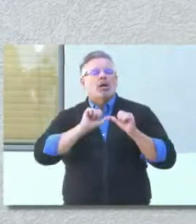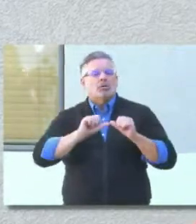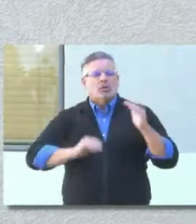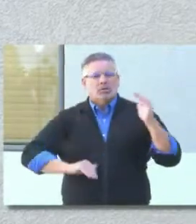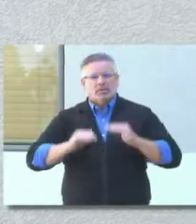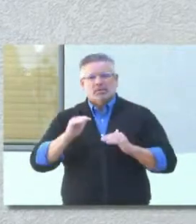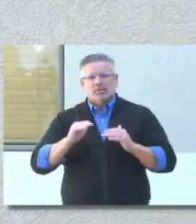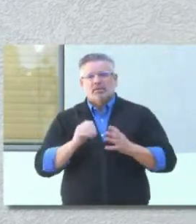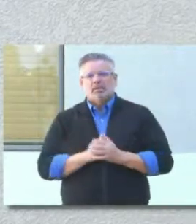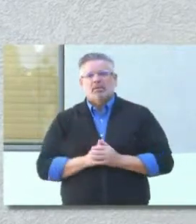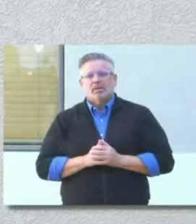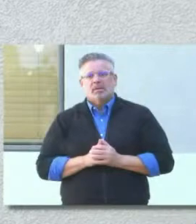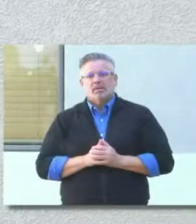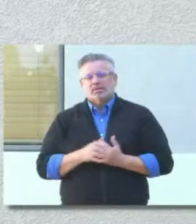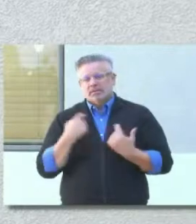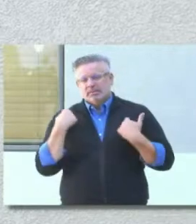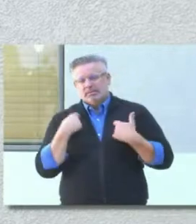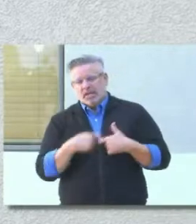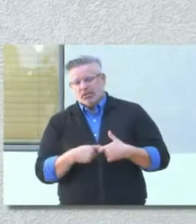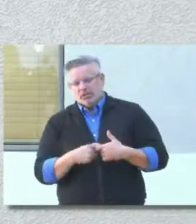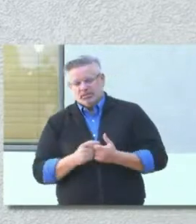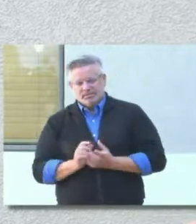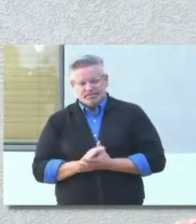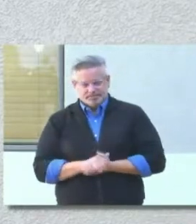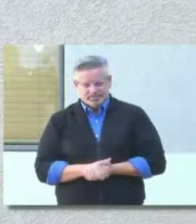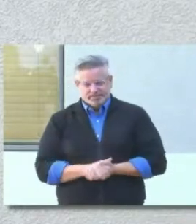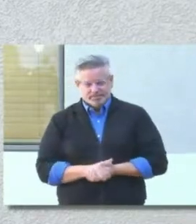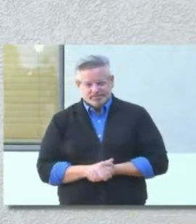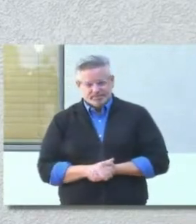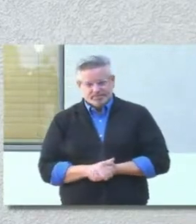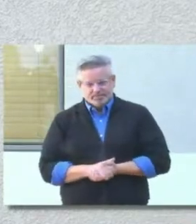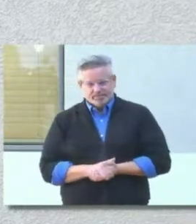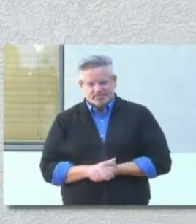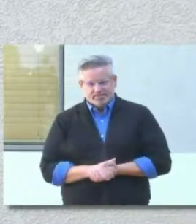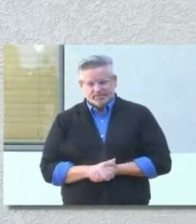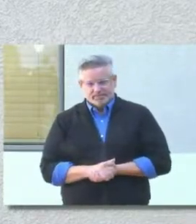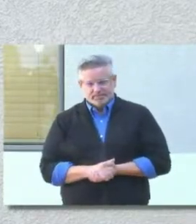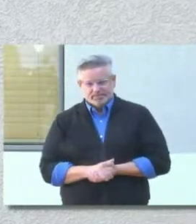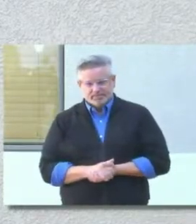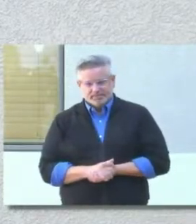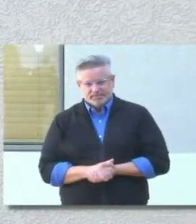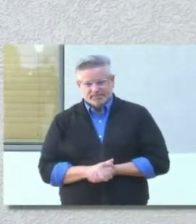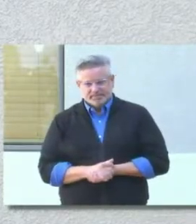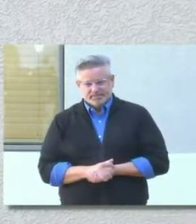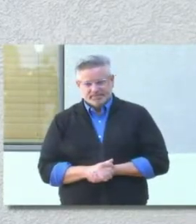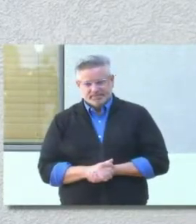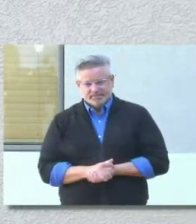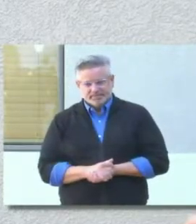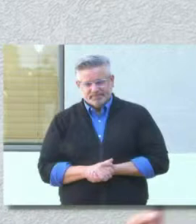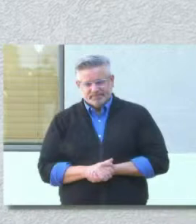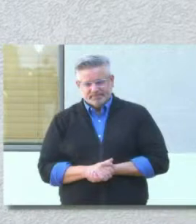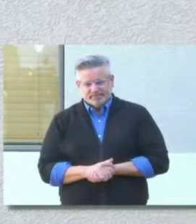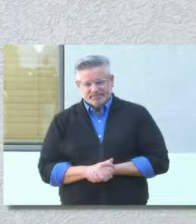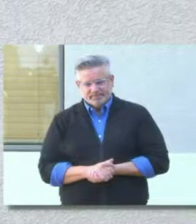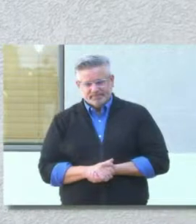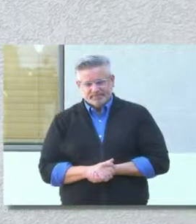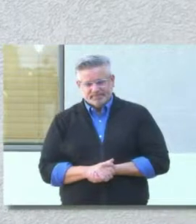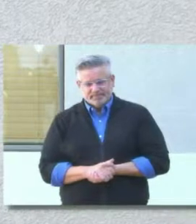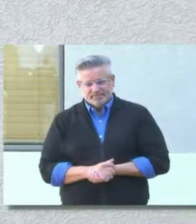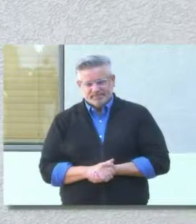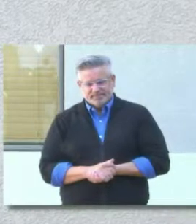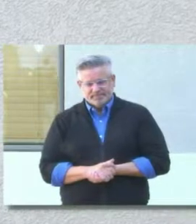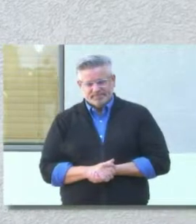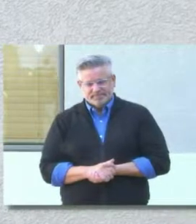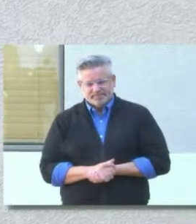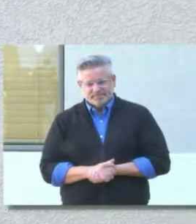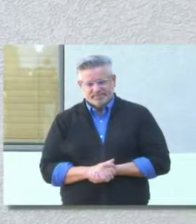close. En español, la pregunta fue que ¿por qué seguimos viendo tanta diferencia en el nivel de vacunación entre latinos y el